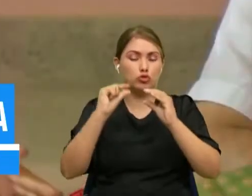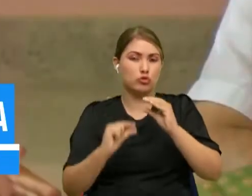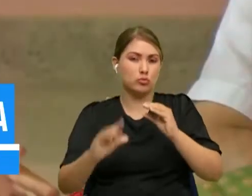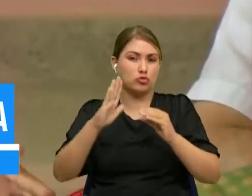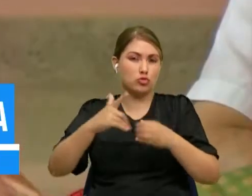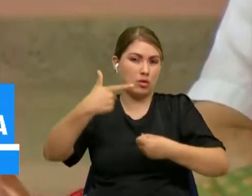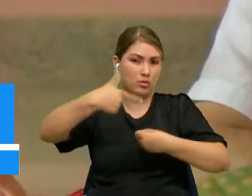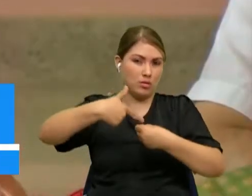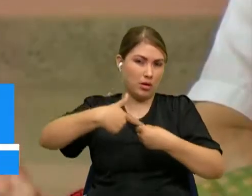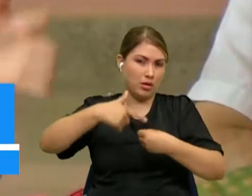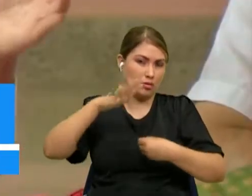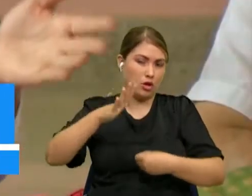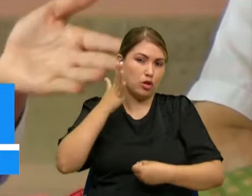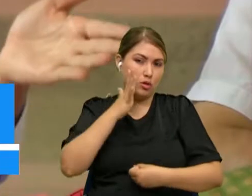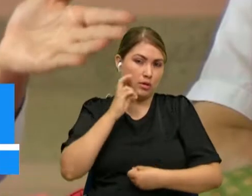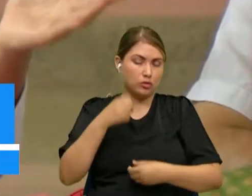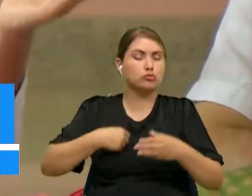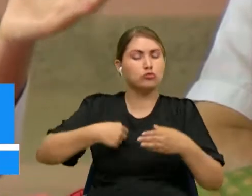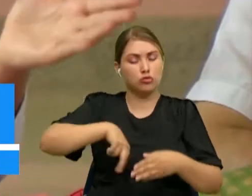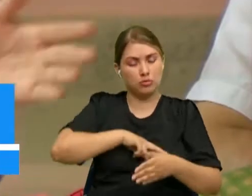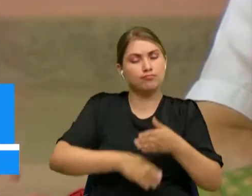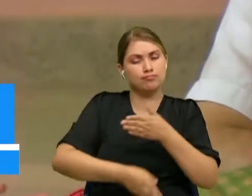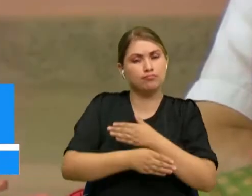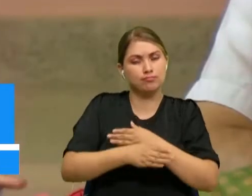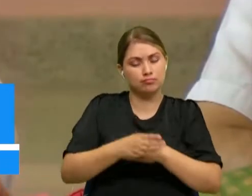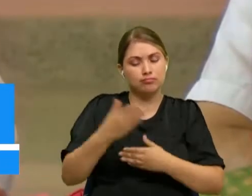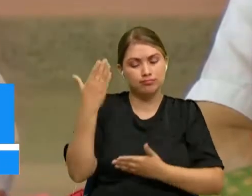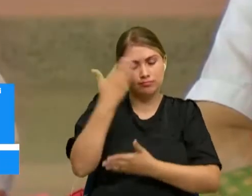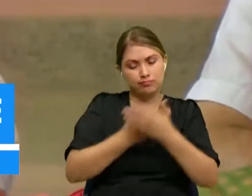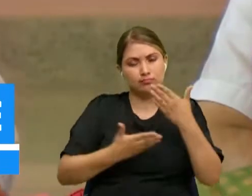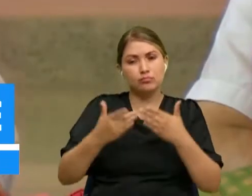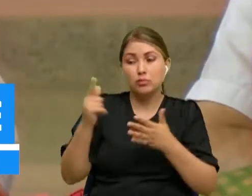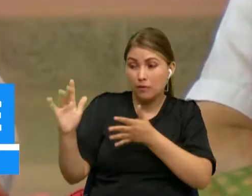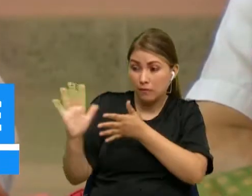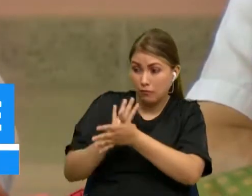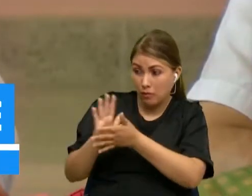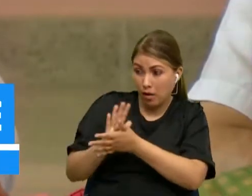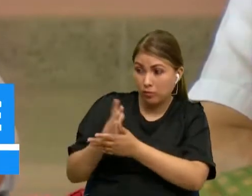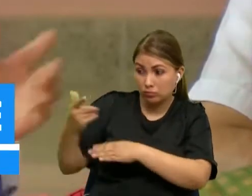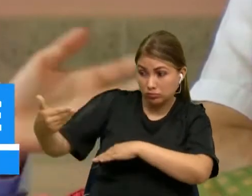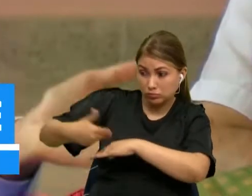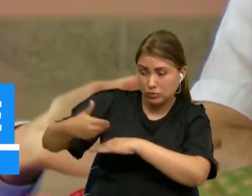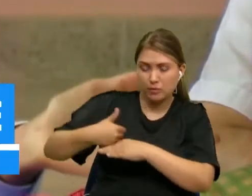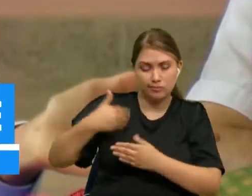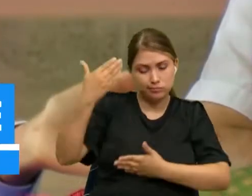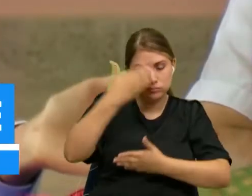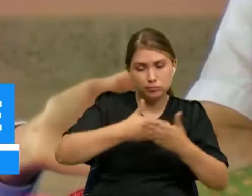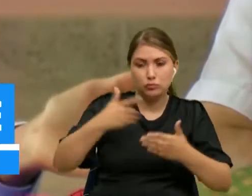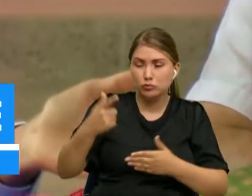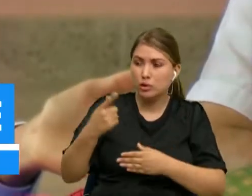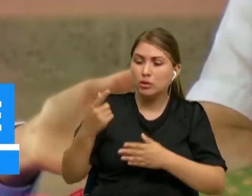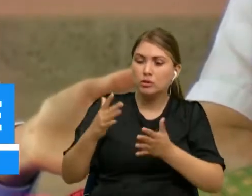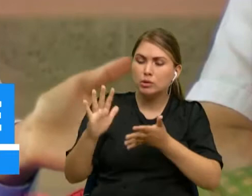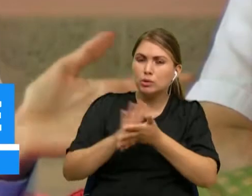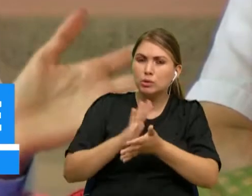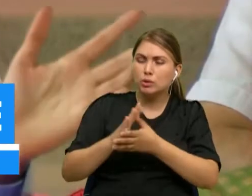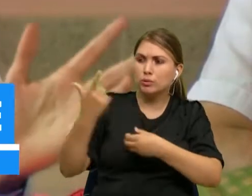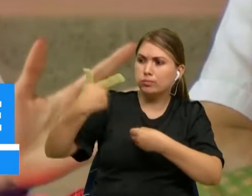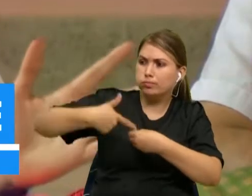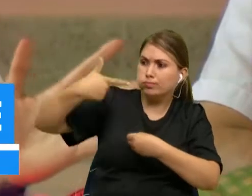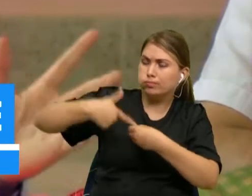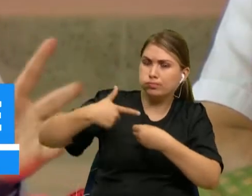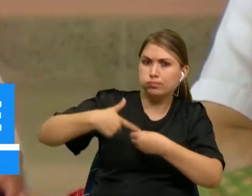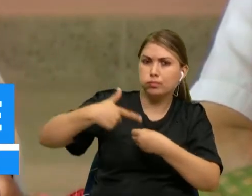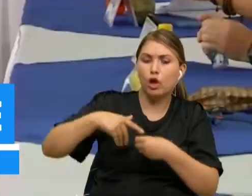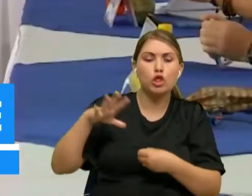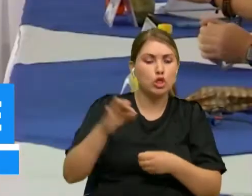Nosotros, digamos, estamos trabajando y continuaremos para revisar toda esa información que nos han solicitado, esos consumos que usted relacionaba para